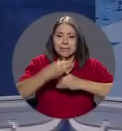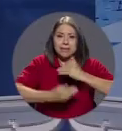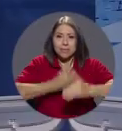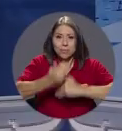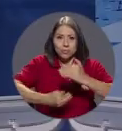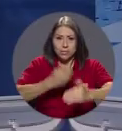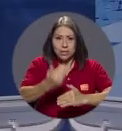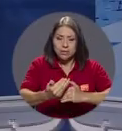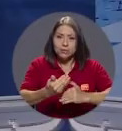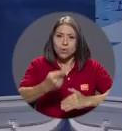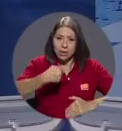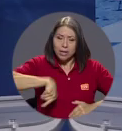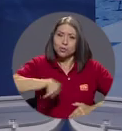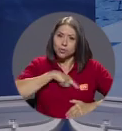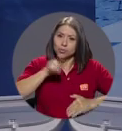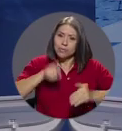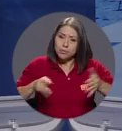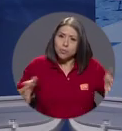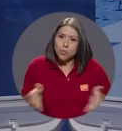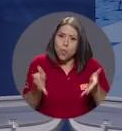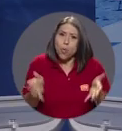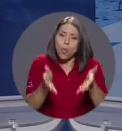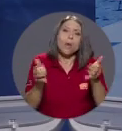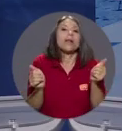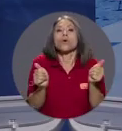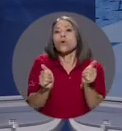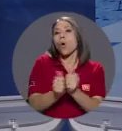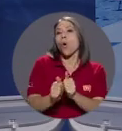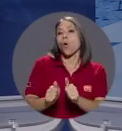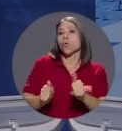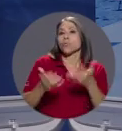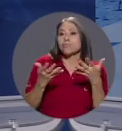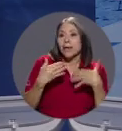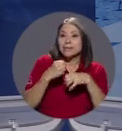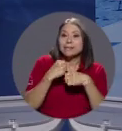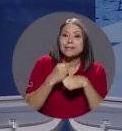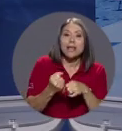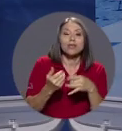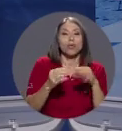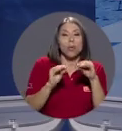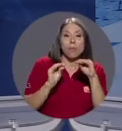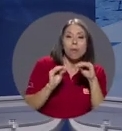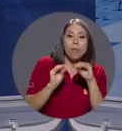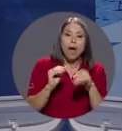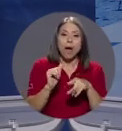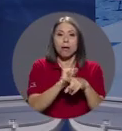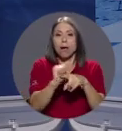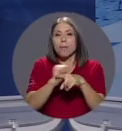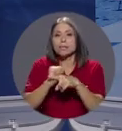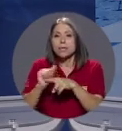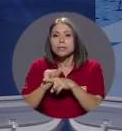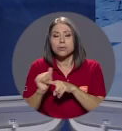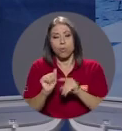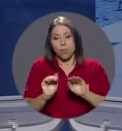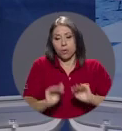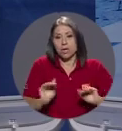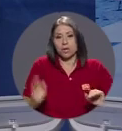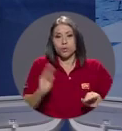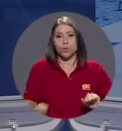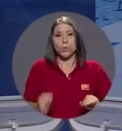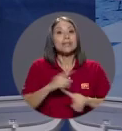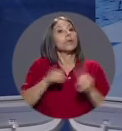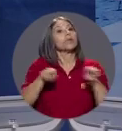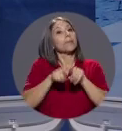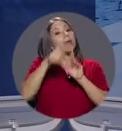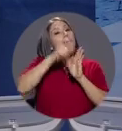ese proceso que tenemos nosotros también que ir promoviendo. Claro. Desde la formación de cuadros, de capacitación, los niños, los jóvenes, pero políticas